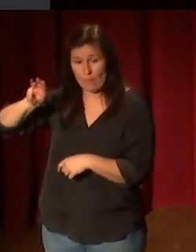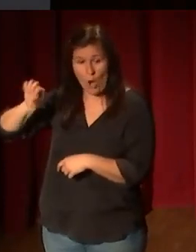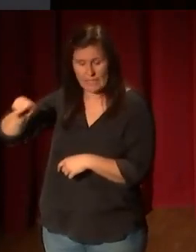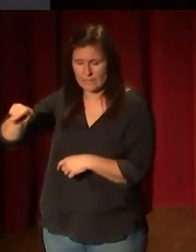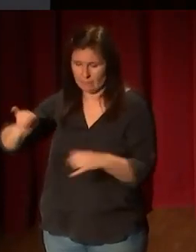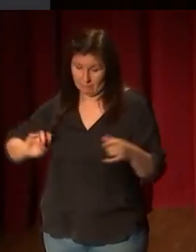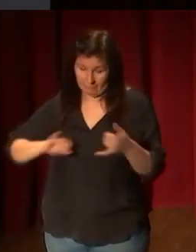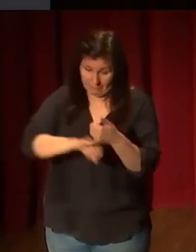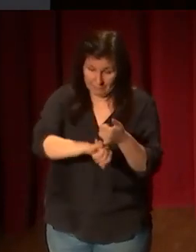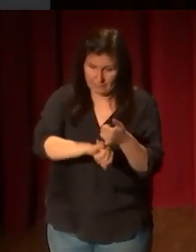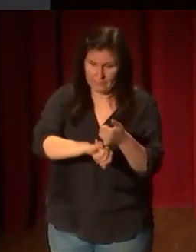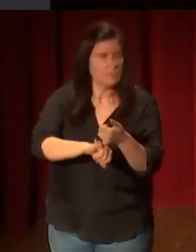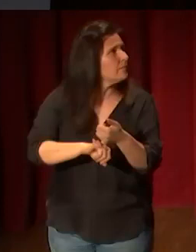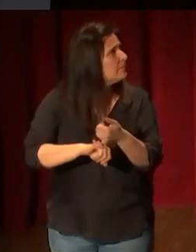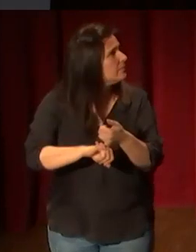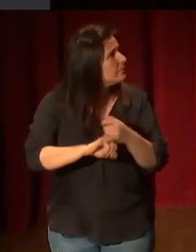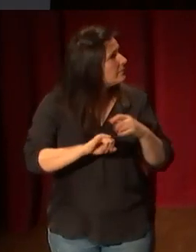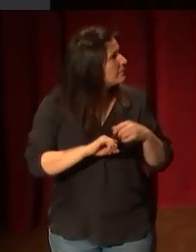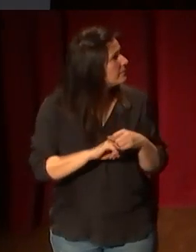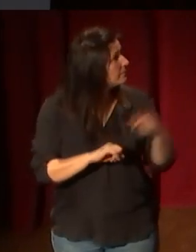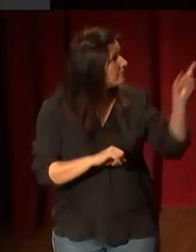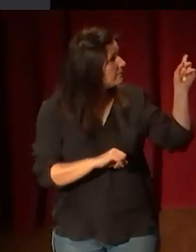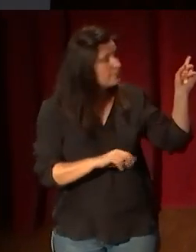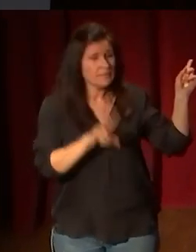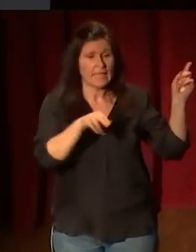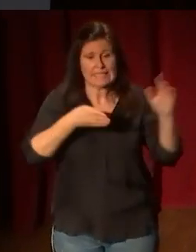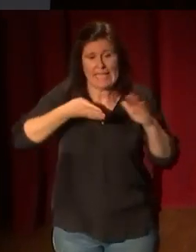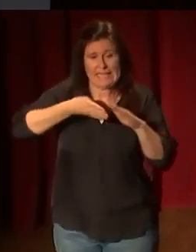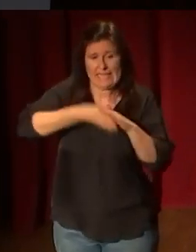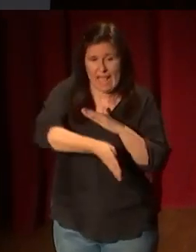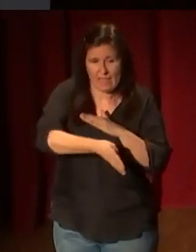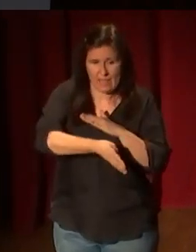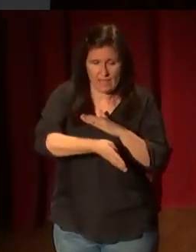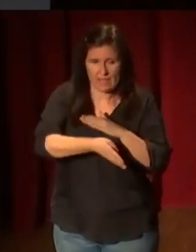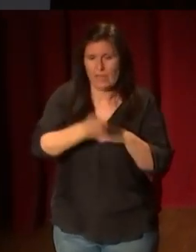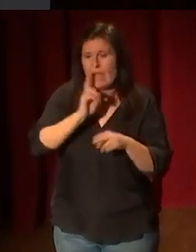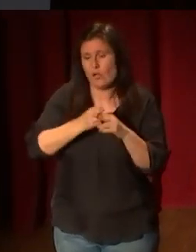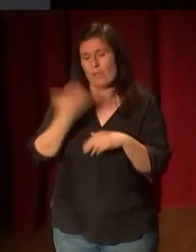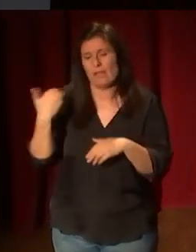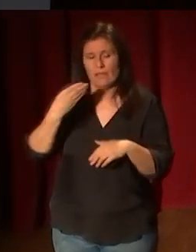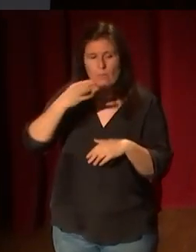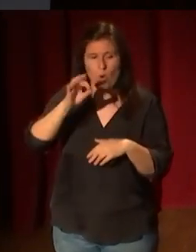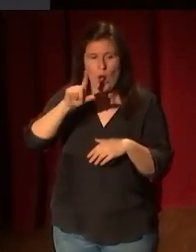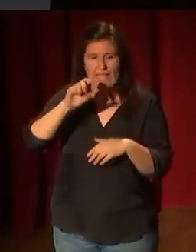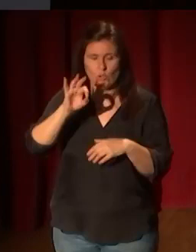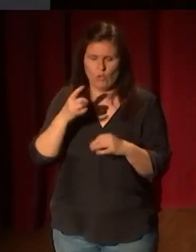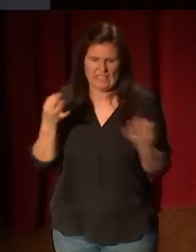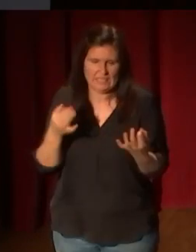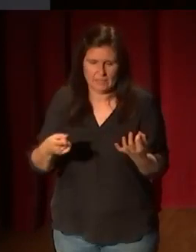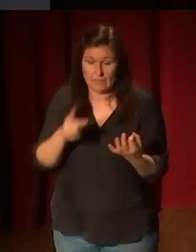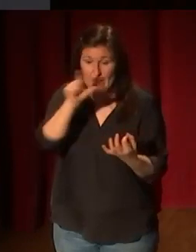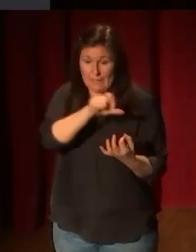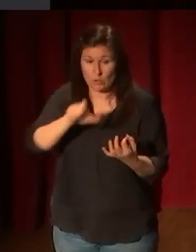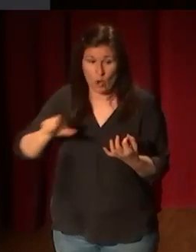lo que tienen en el otro lado es una entrada un boleto como se llamaban entonces que es con lo que cada